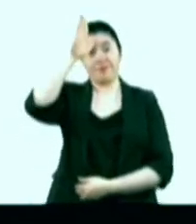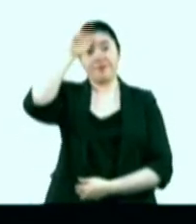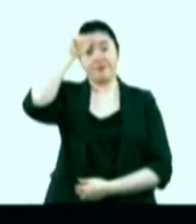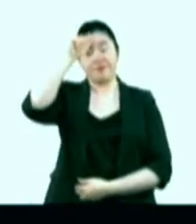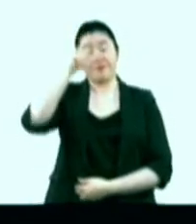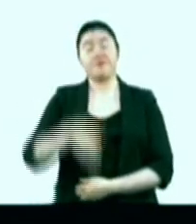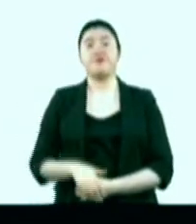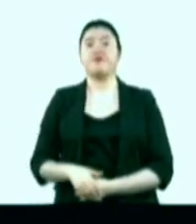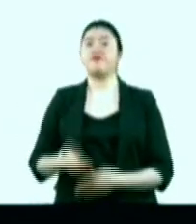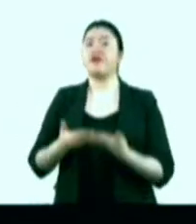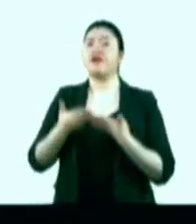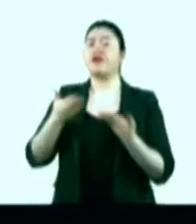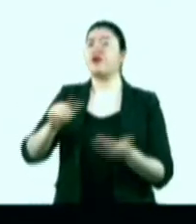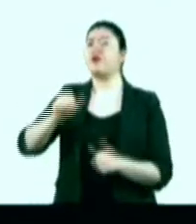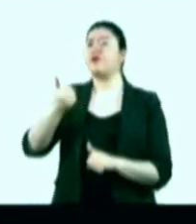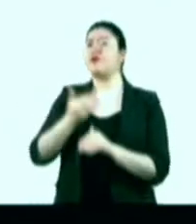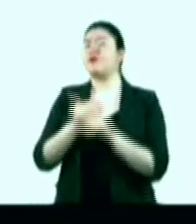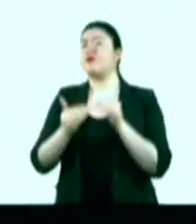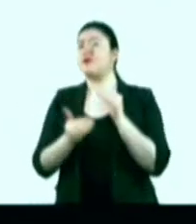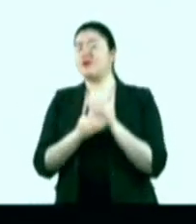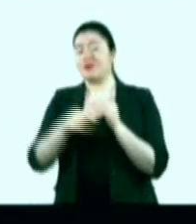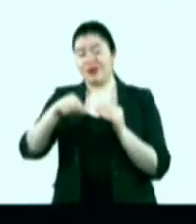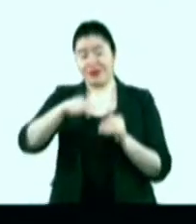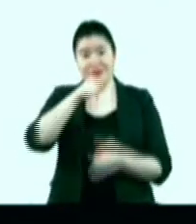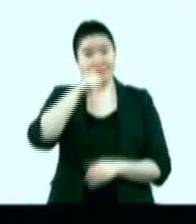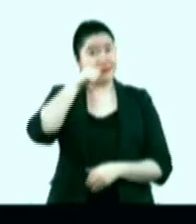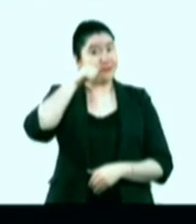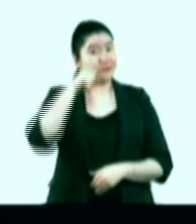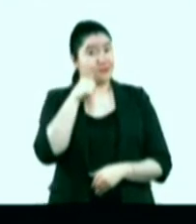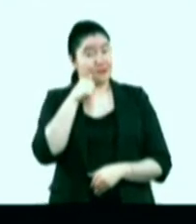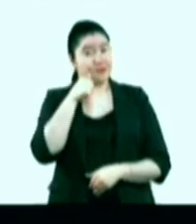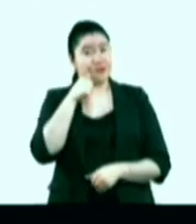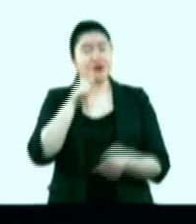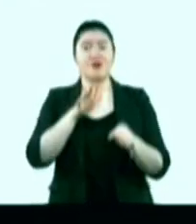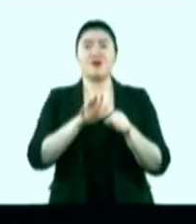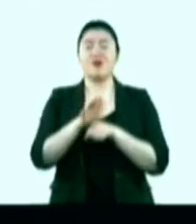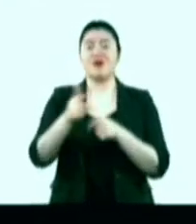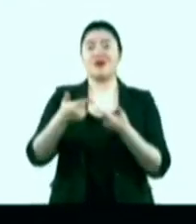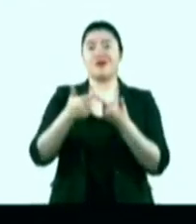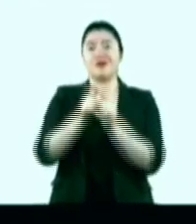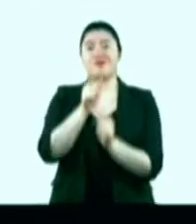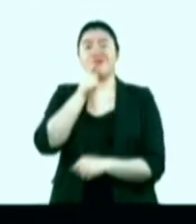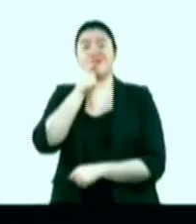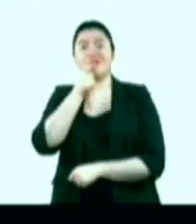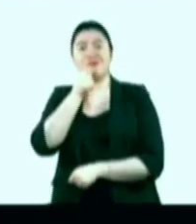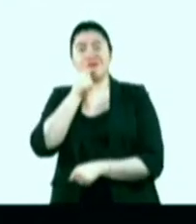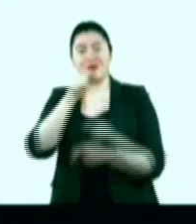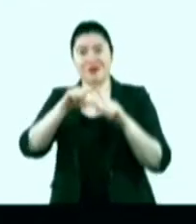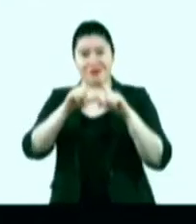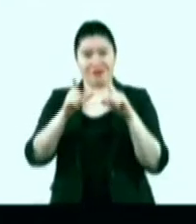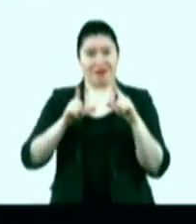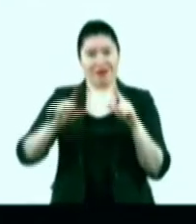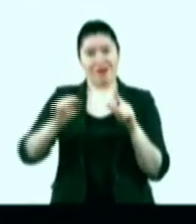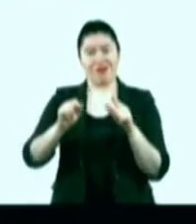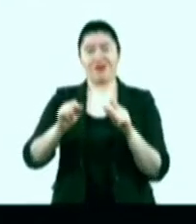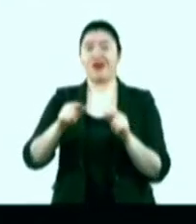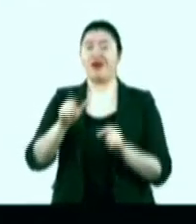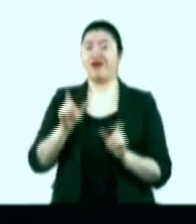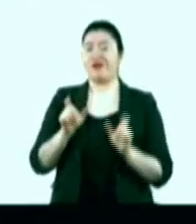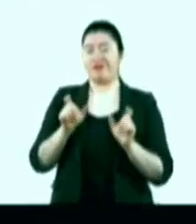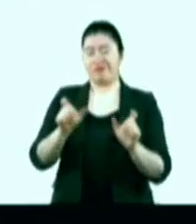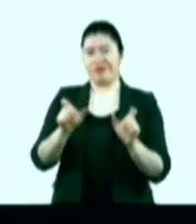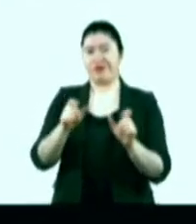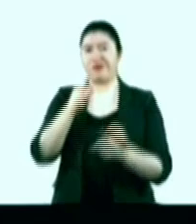aquí también en Benito Juárez va a haber presencia de la Guardia Nacional, como lo mencionamos el día de ayer.